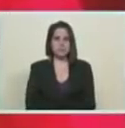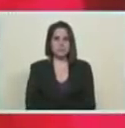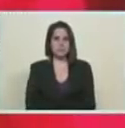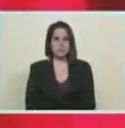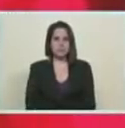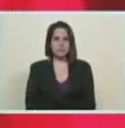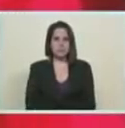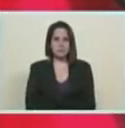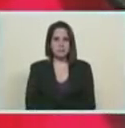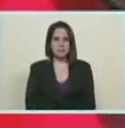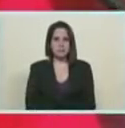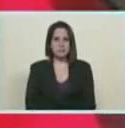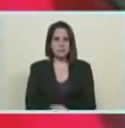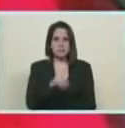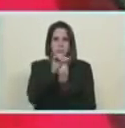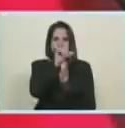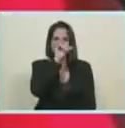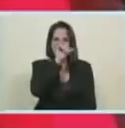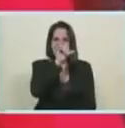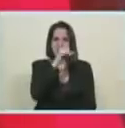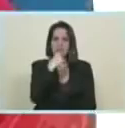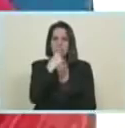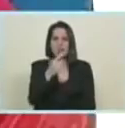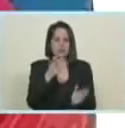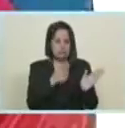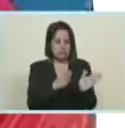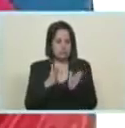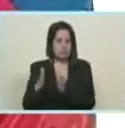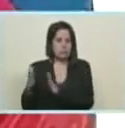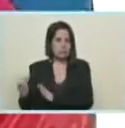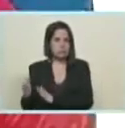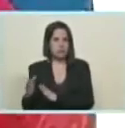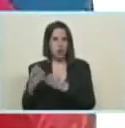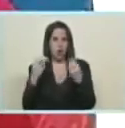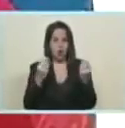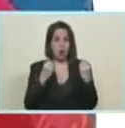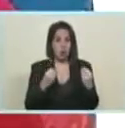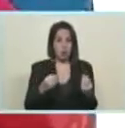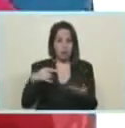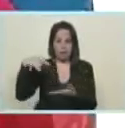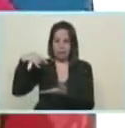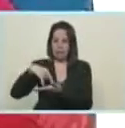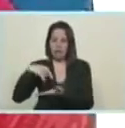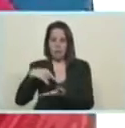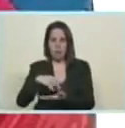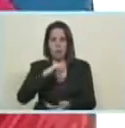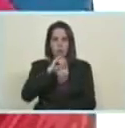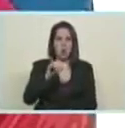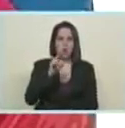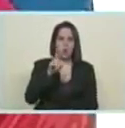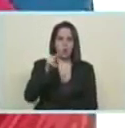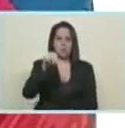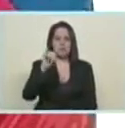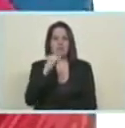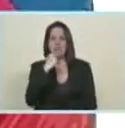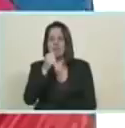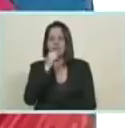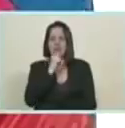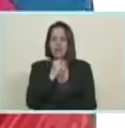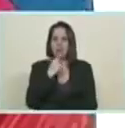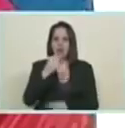Él mismo creó el concepto de bloque y le dio el nombre de Carabobo, de Junín. ¿Quién lo